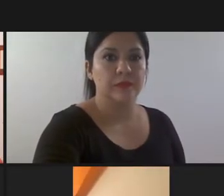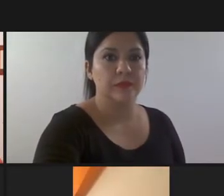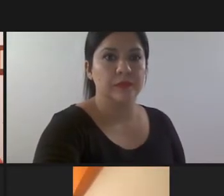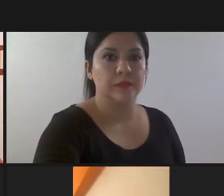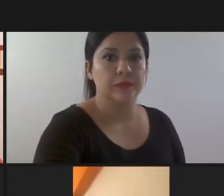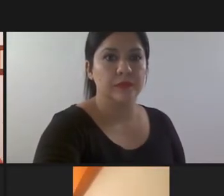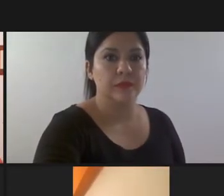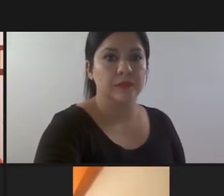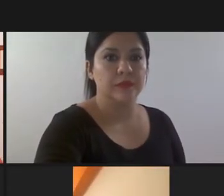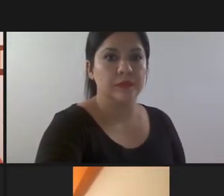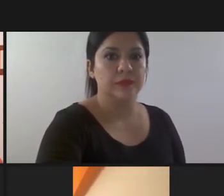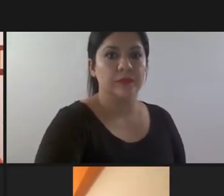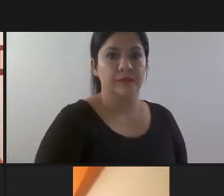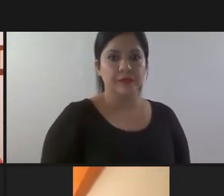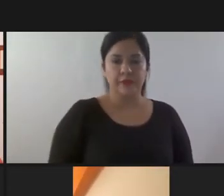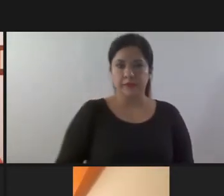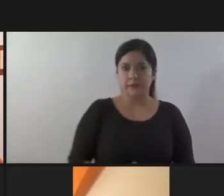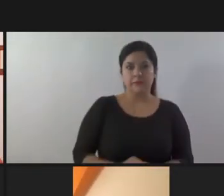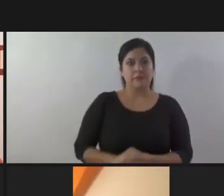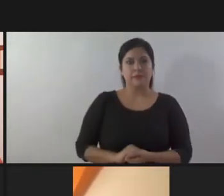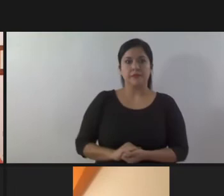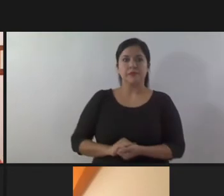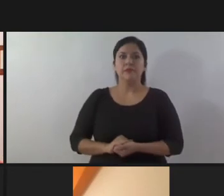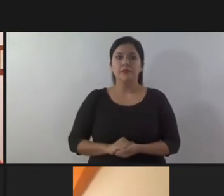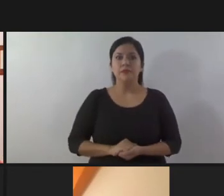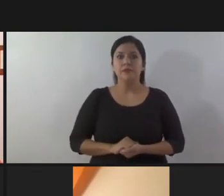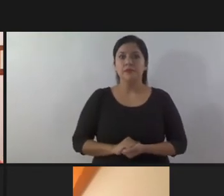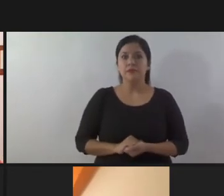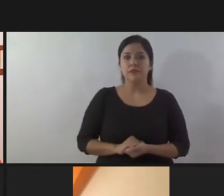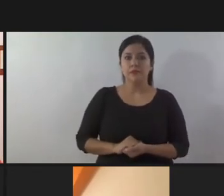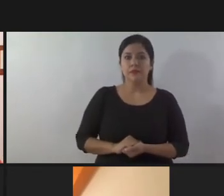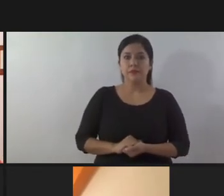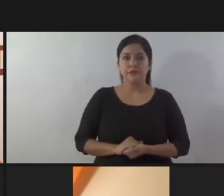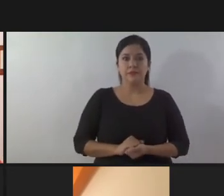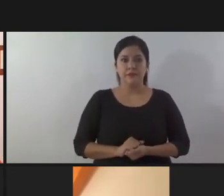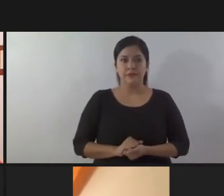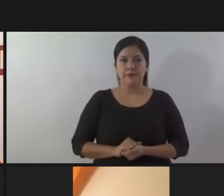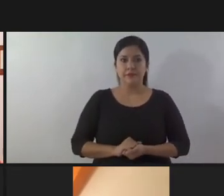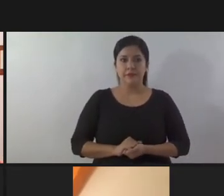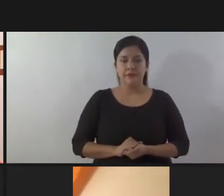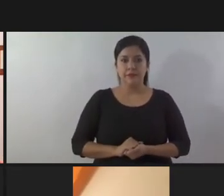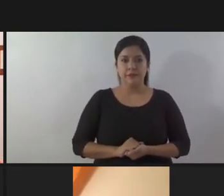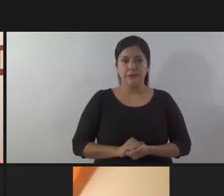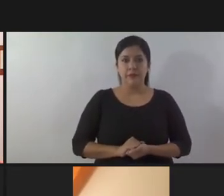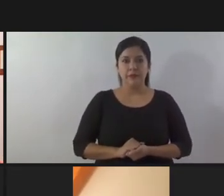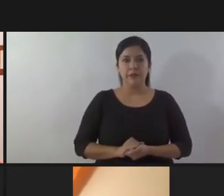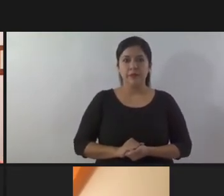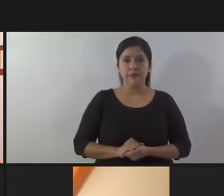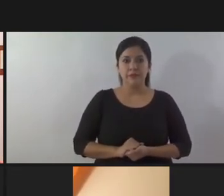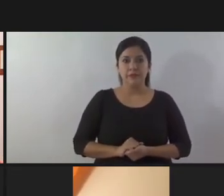Y pasamos el subtítulo, claro, para mí.